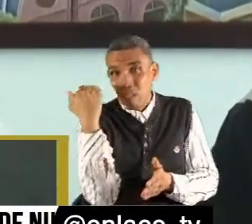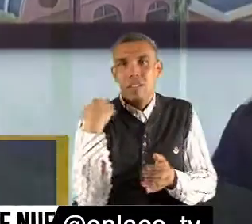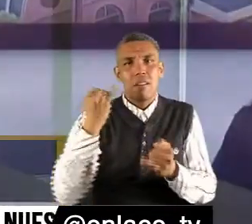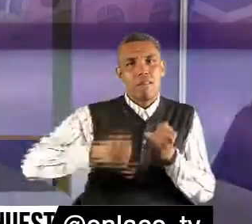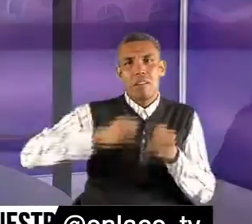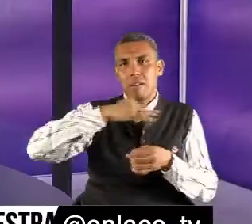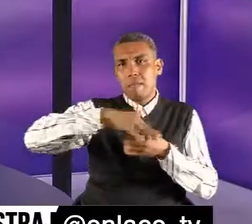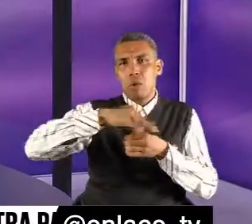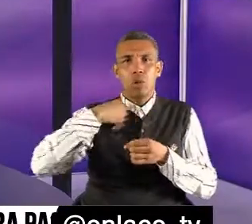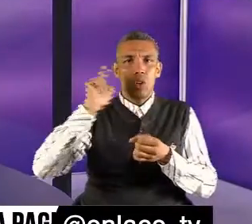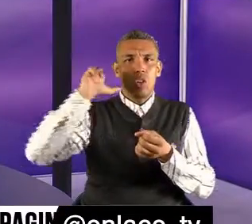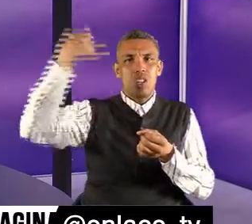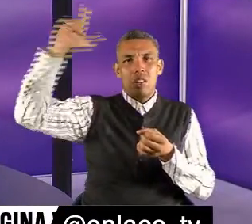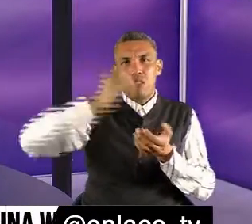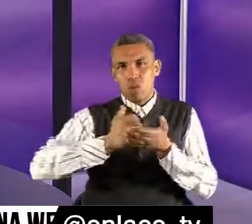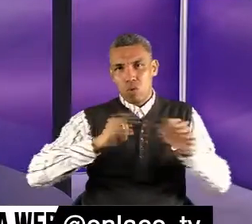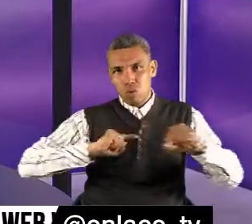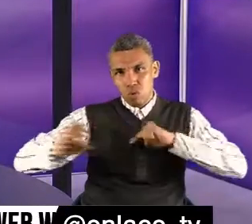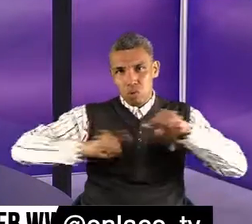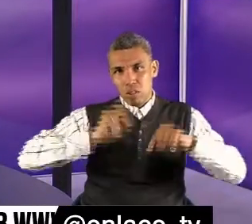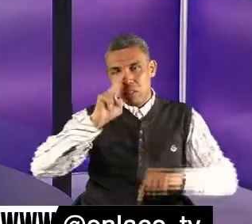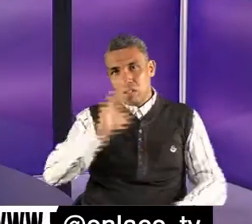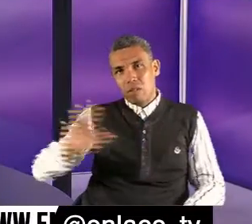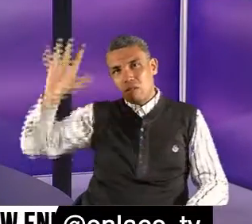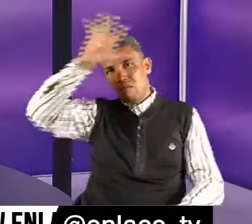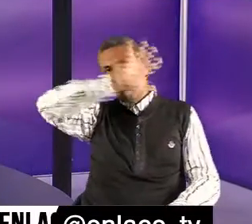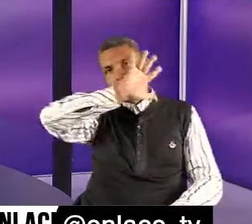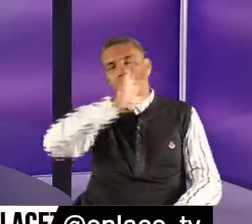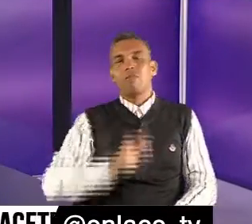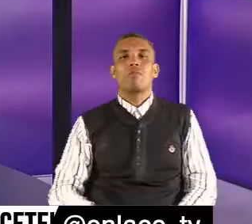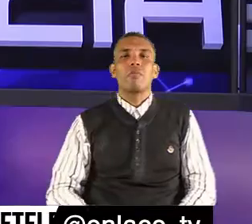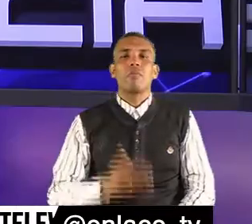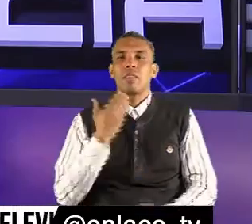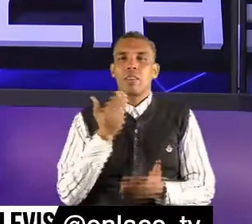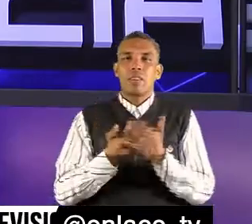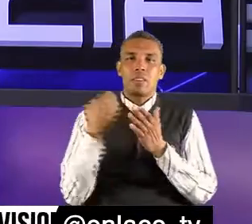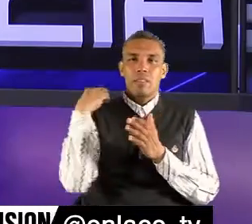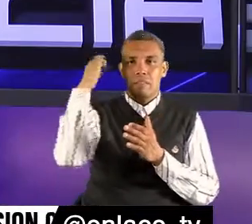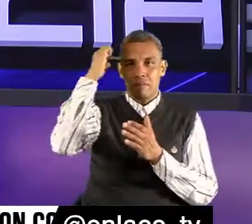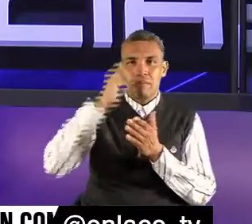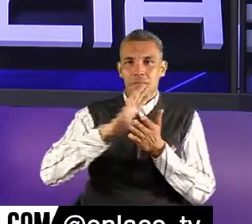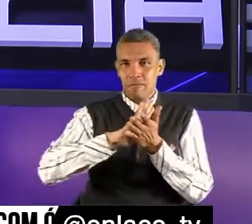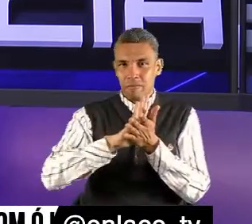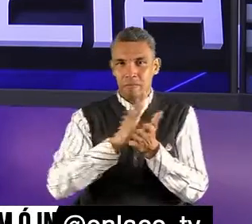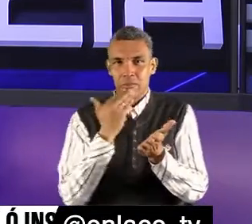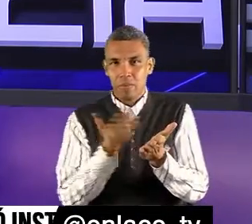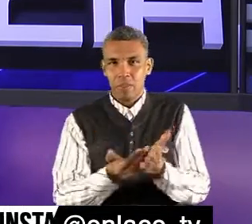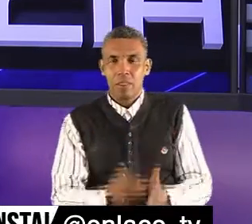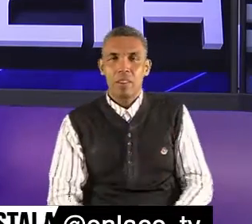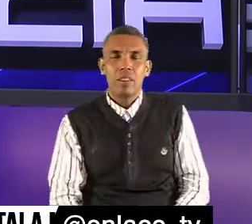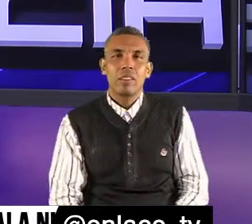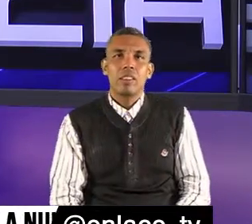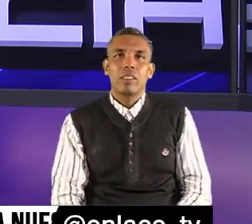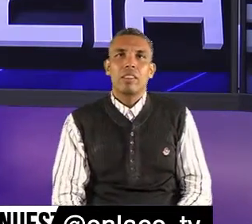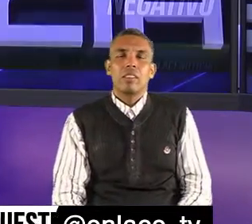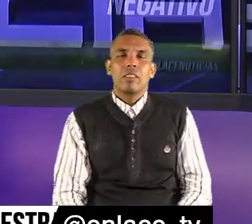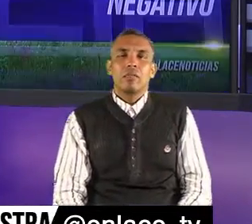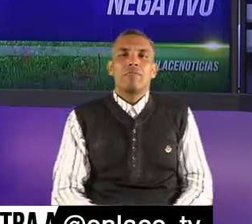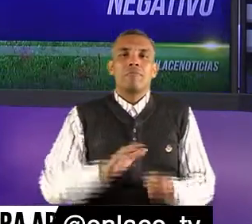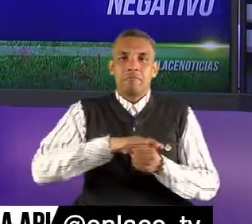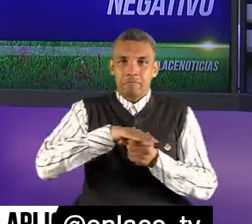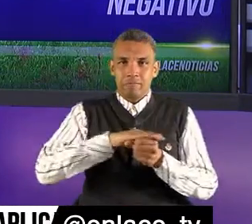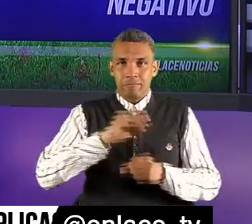ustedes con más noticias en Estudios. Muy buenas tardes. Gracias, Pedro. Muy buenas tardes para usted. Y vecinos del barrio Coviva denuncian